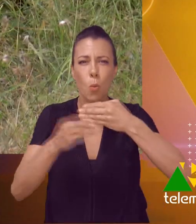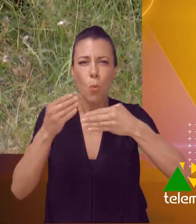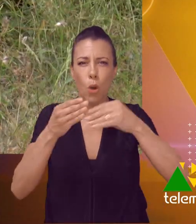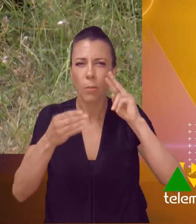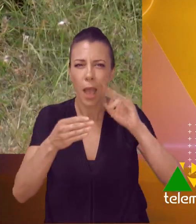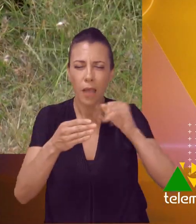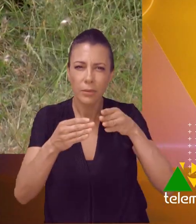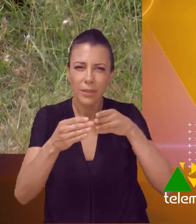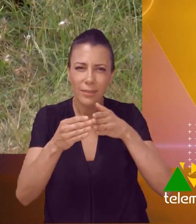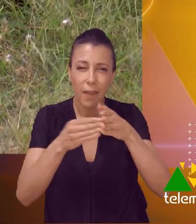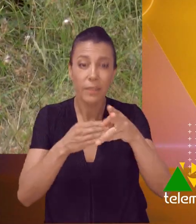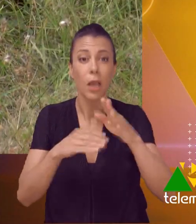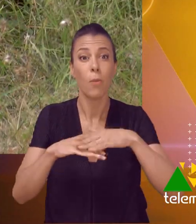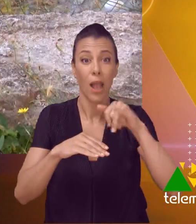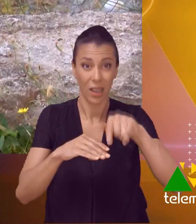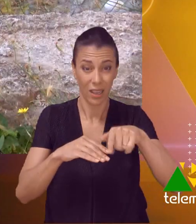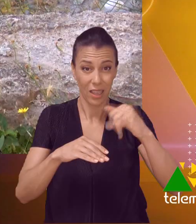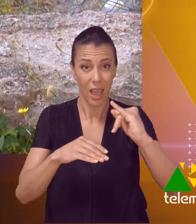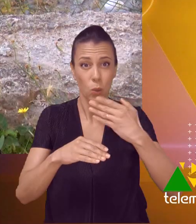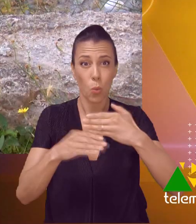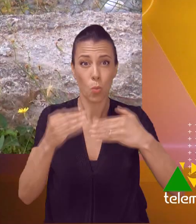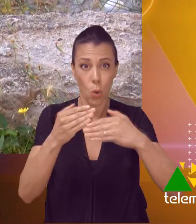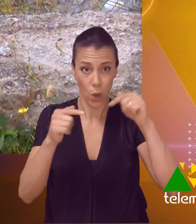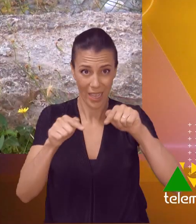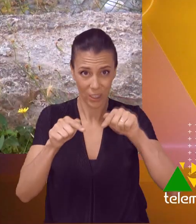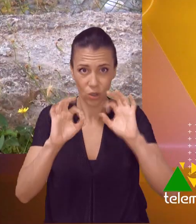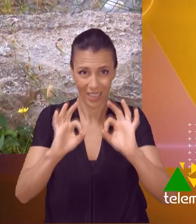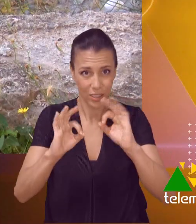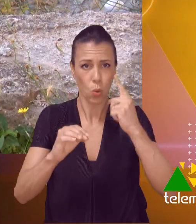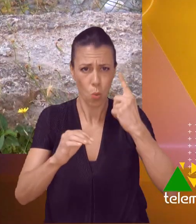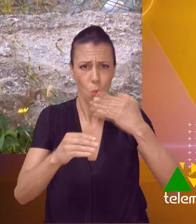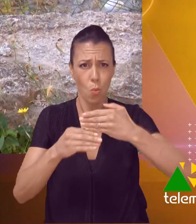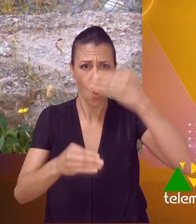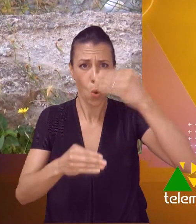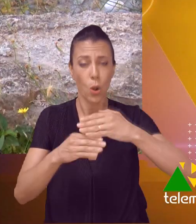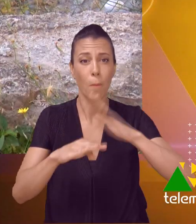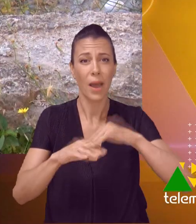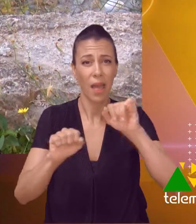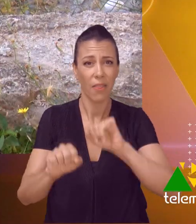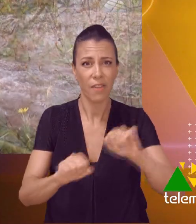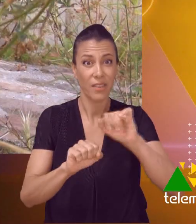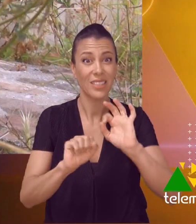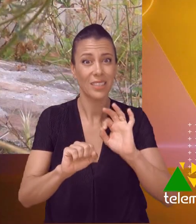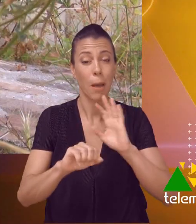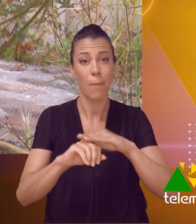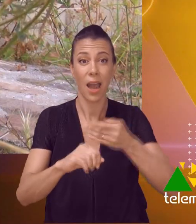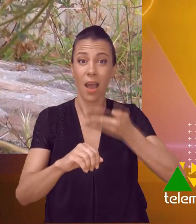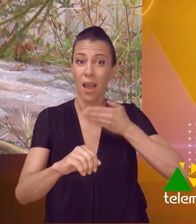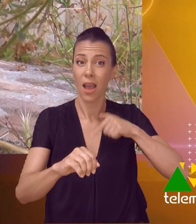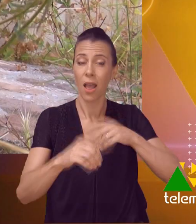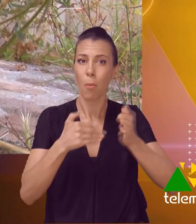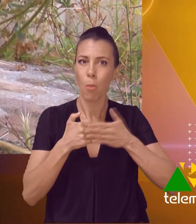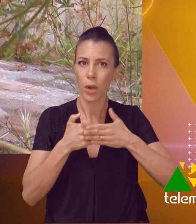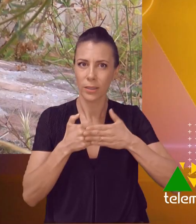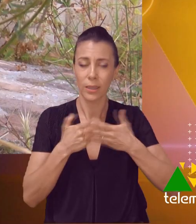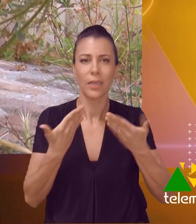es decir, aquí hay un muro, esto es un muro de defensa de la puerta. Esto se llaman,